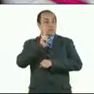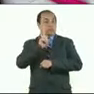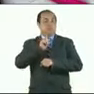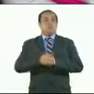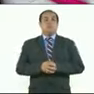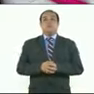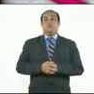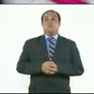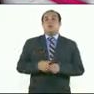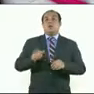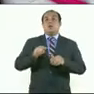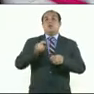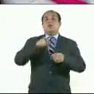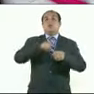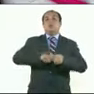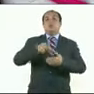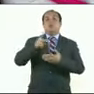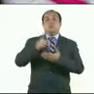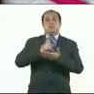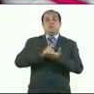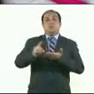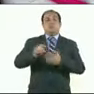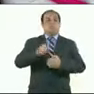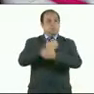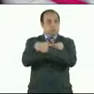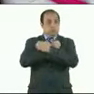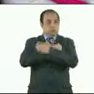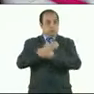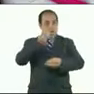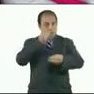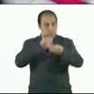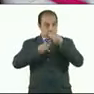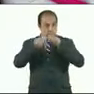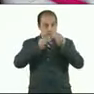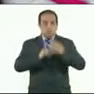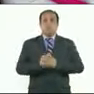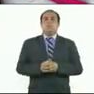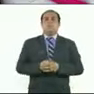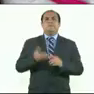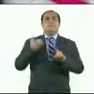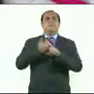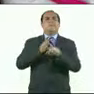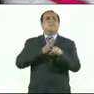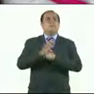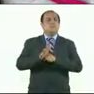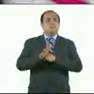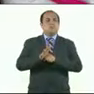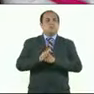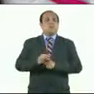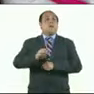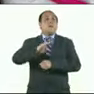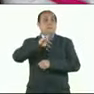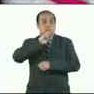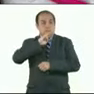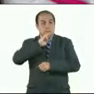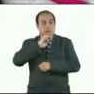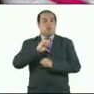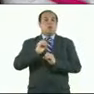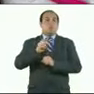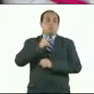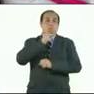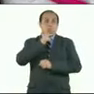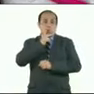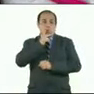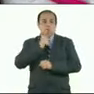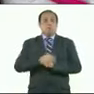el acceso al derecho a la educación y a la alimentación. ¿A quién está dirigido? Pues está dirigido a las madres, padres solos o